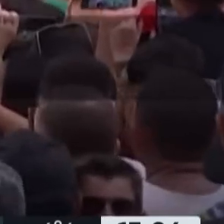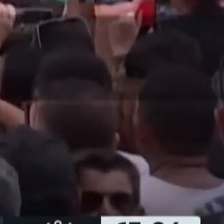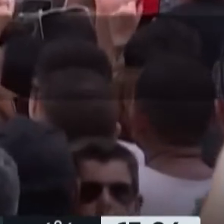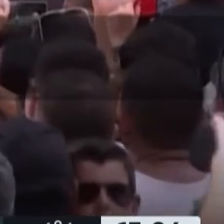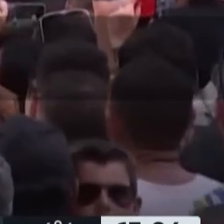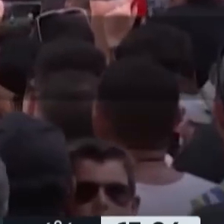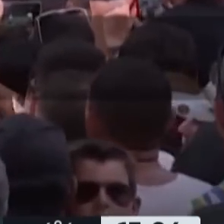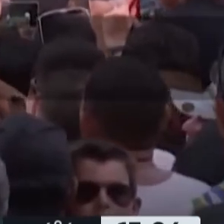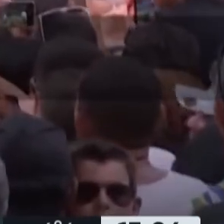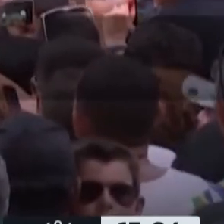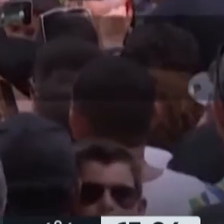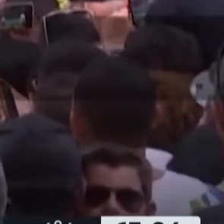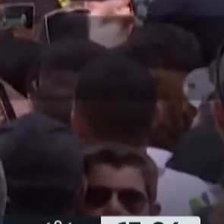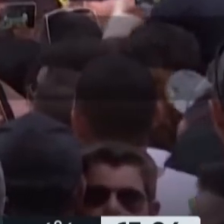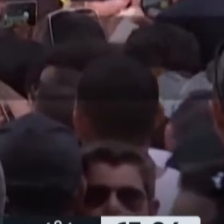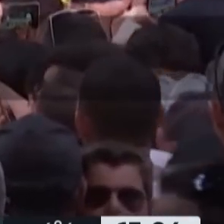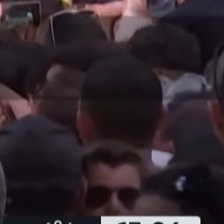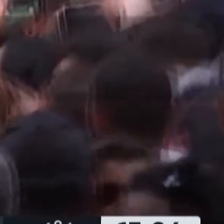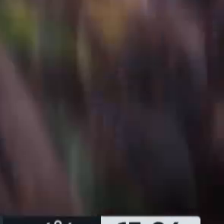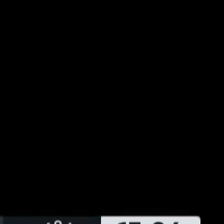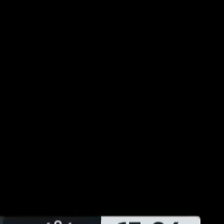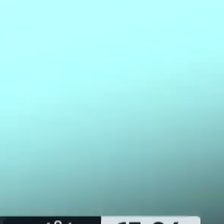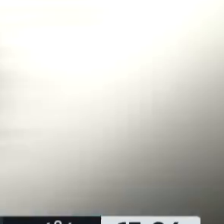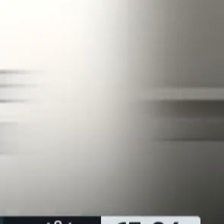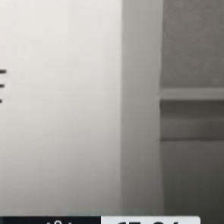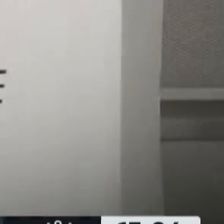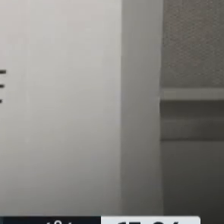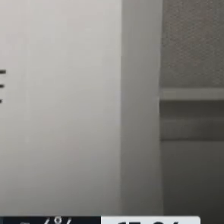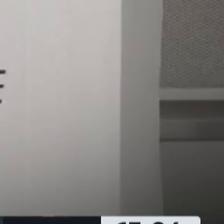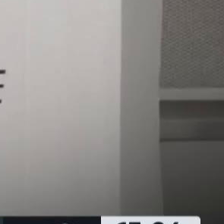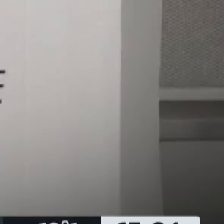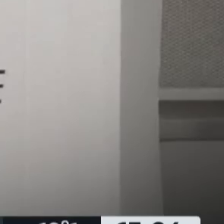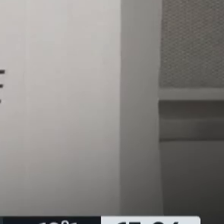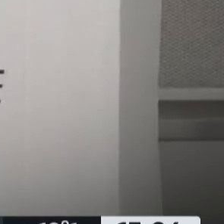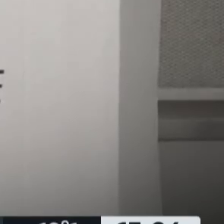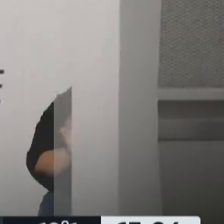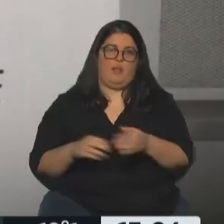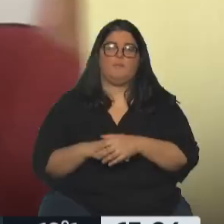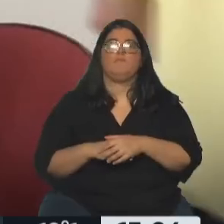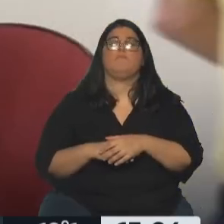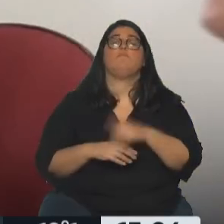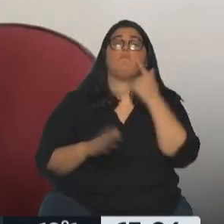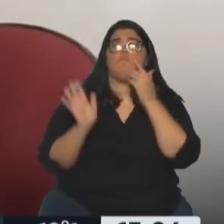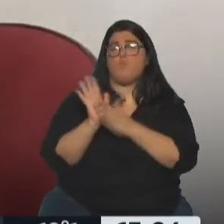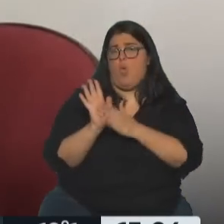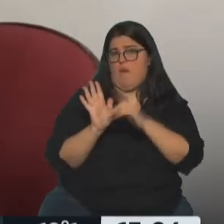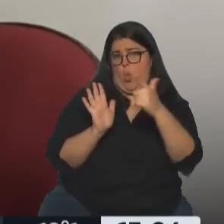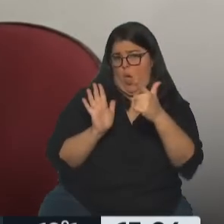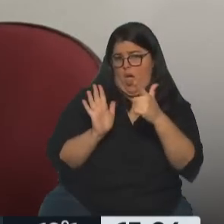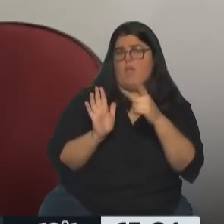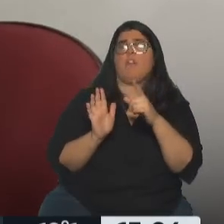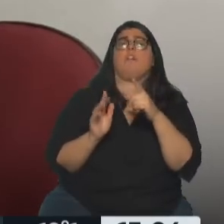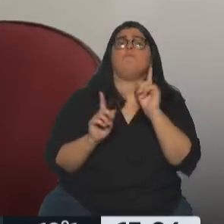mostrar o que ele tem a perder com o seu candidato. Sin pruebas, y pese a que es el mismo sistema por el que fue